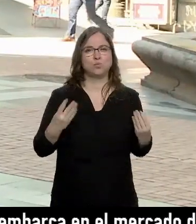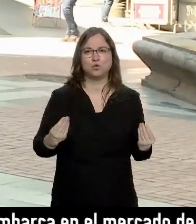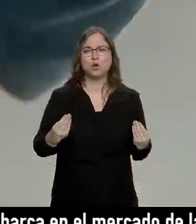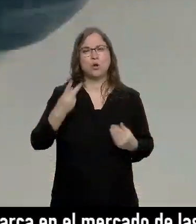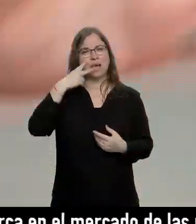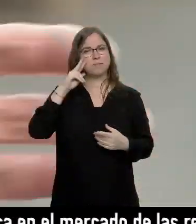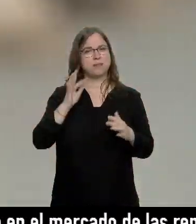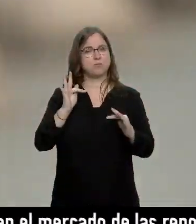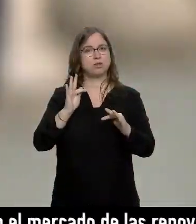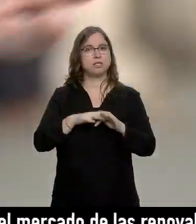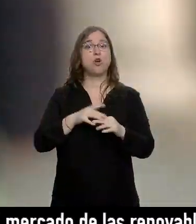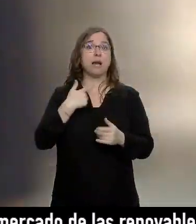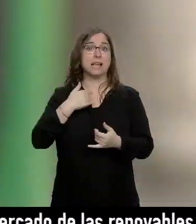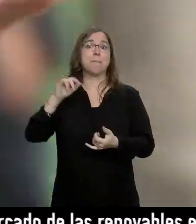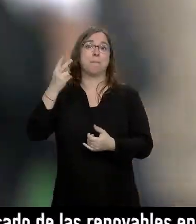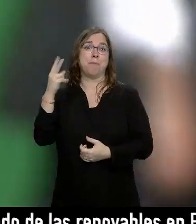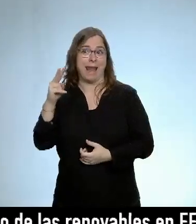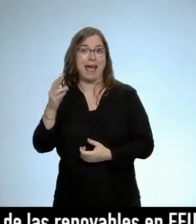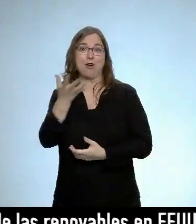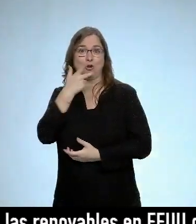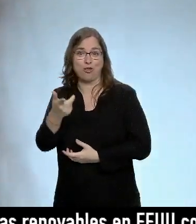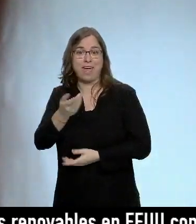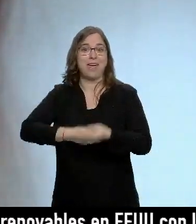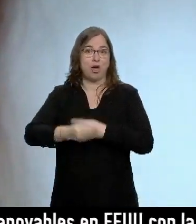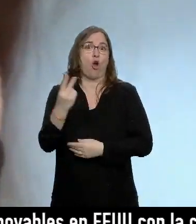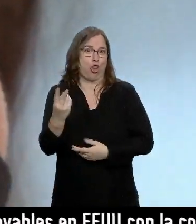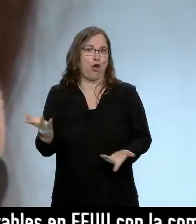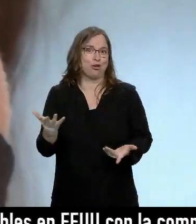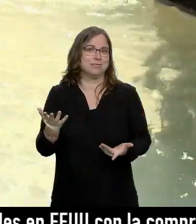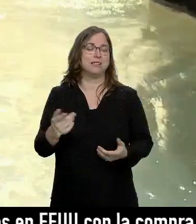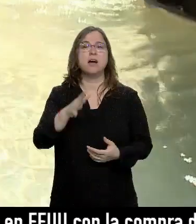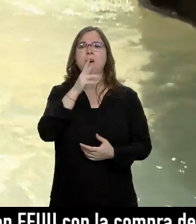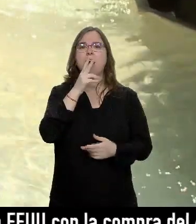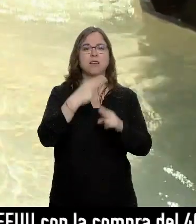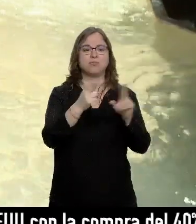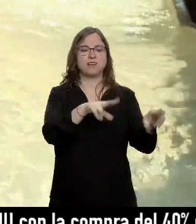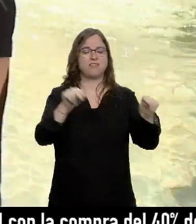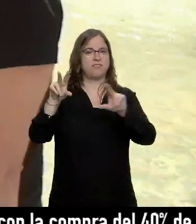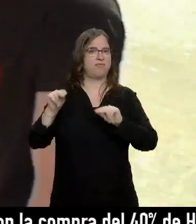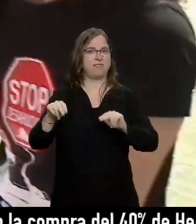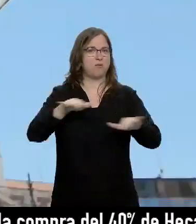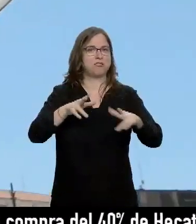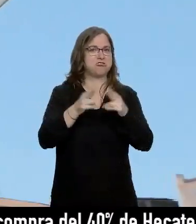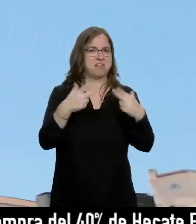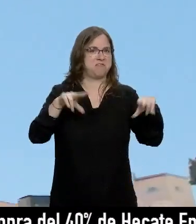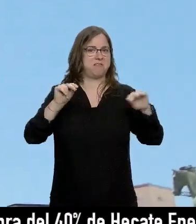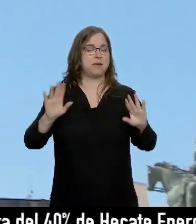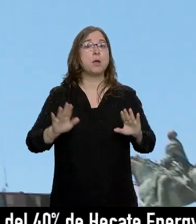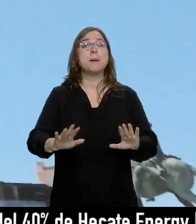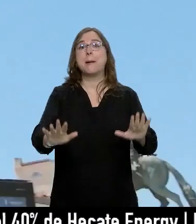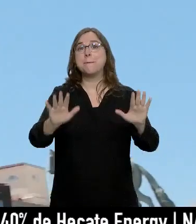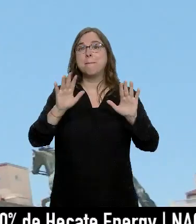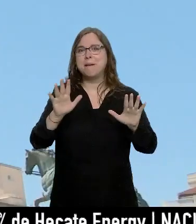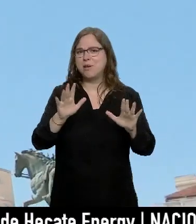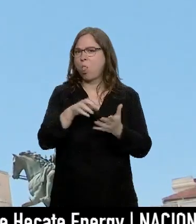fue tremenda. Conocí a mi actual pareja, he tenido 2 hijos. Ninguno de los 3 está ahora en política o en movimientos sociales, pero no